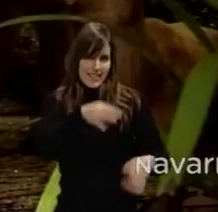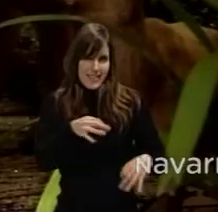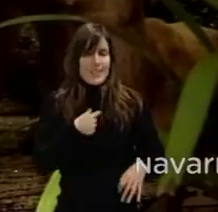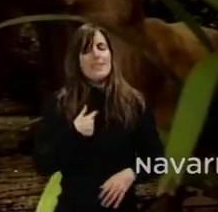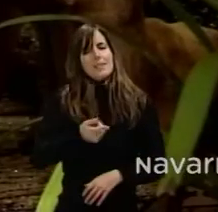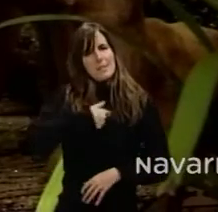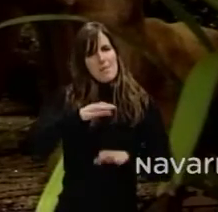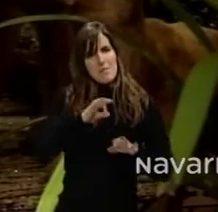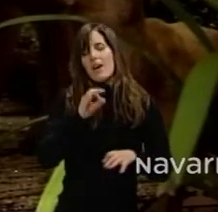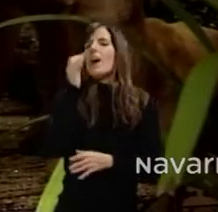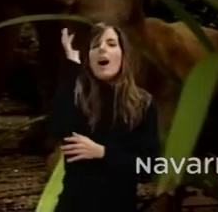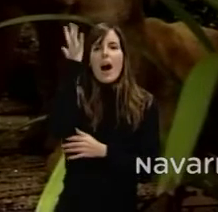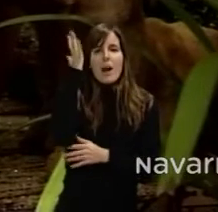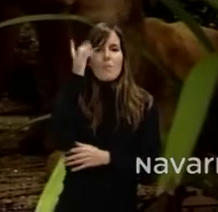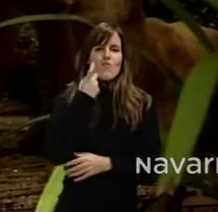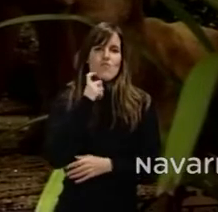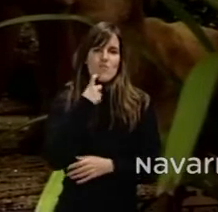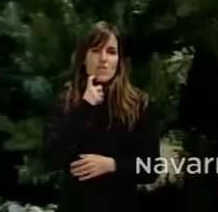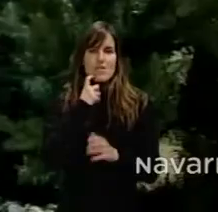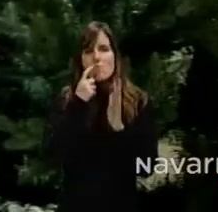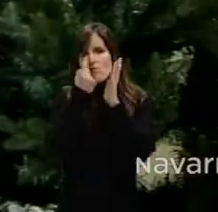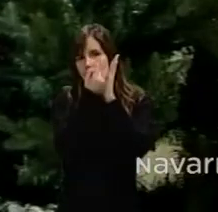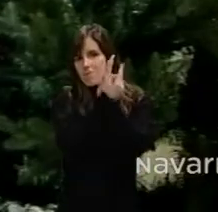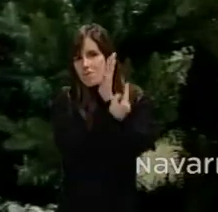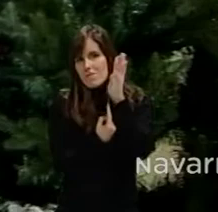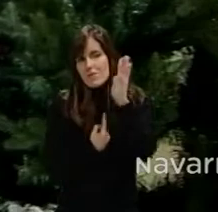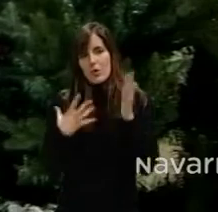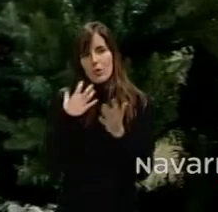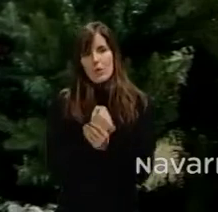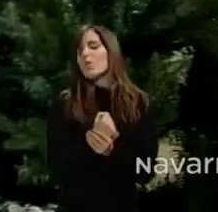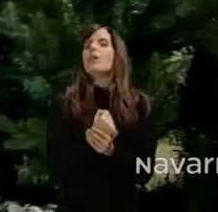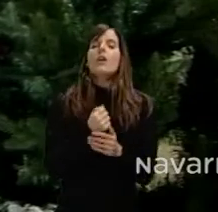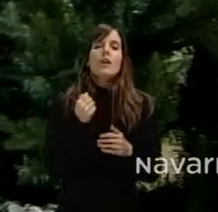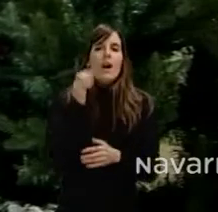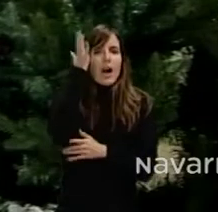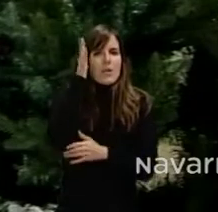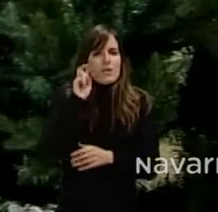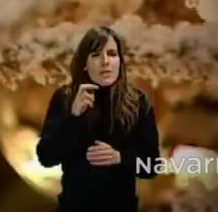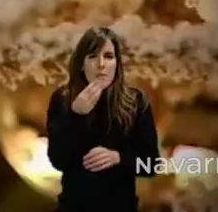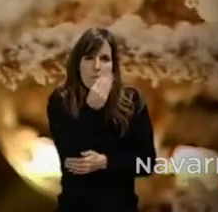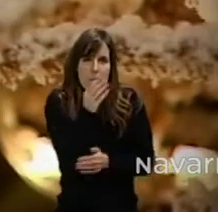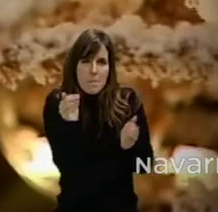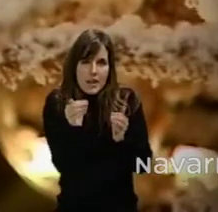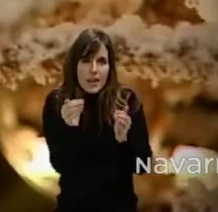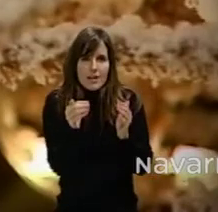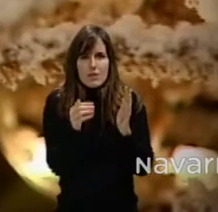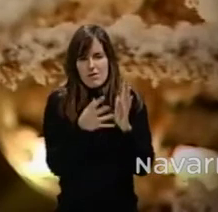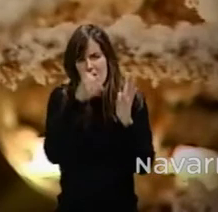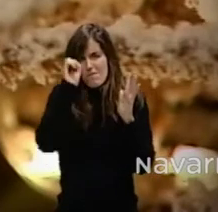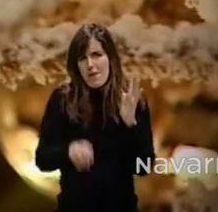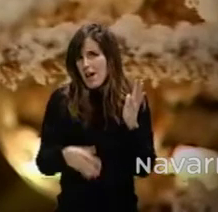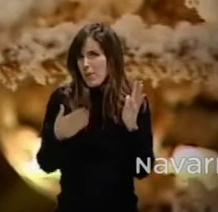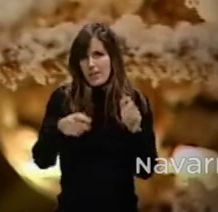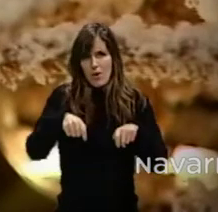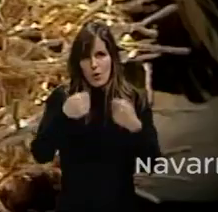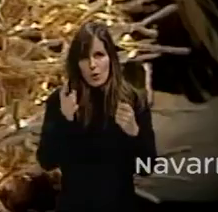puesto árboles de chuches hemos puesto árboles para niños pequeños que son las cosas inrompibles que